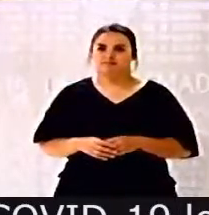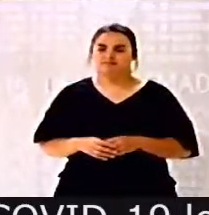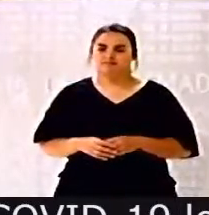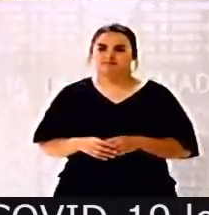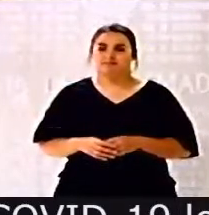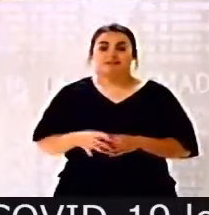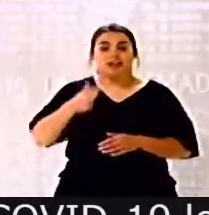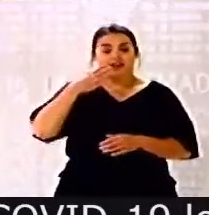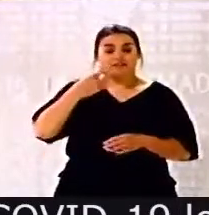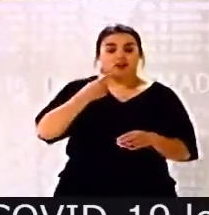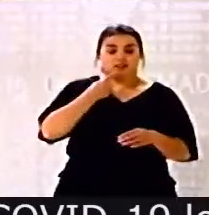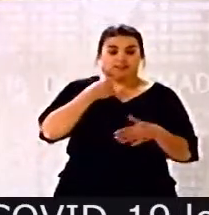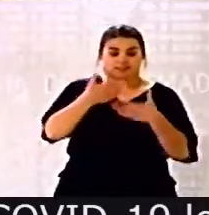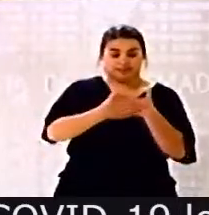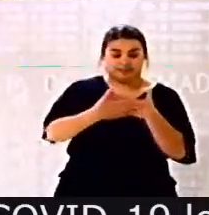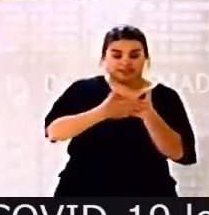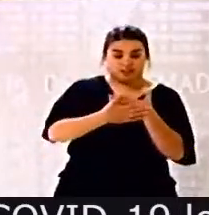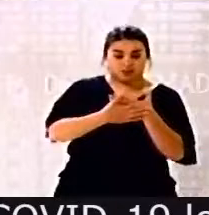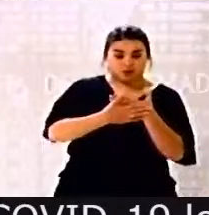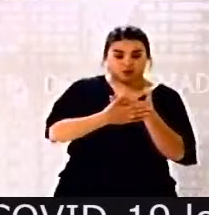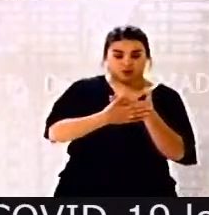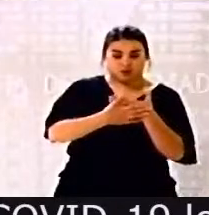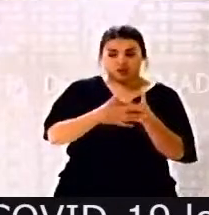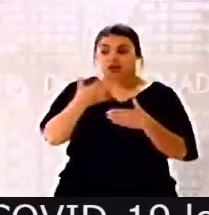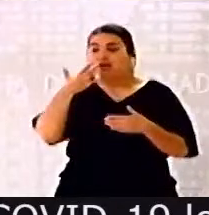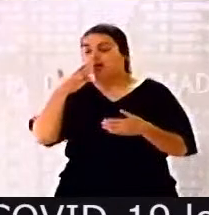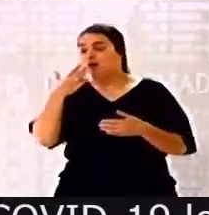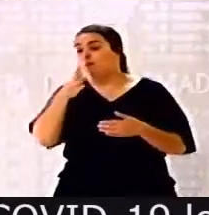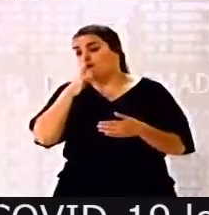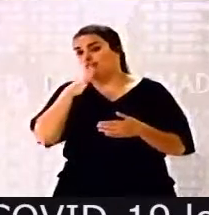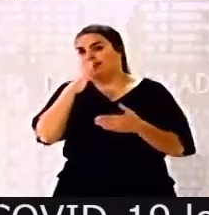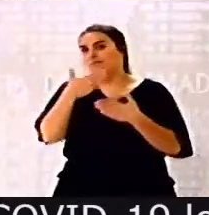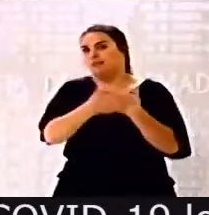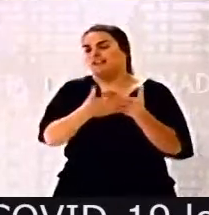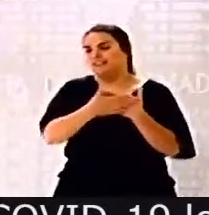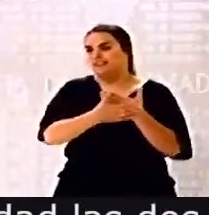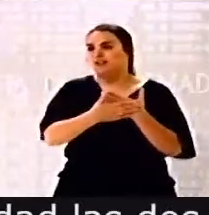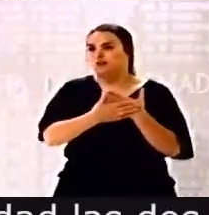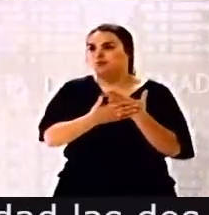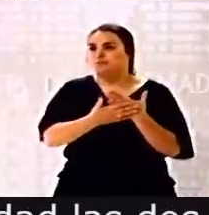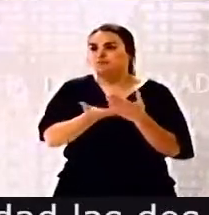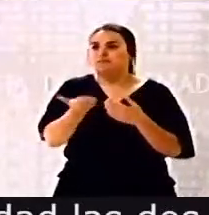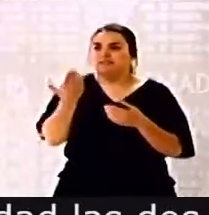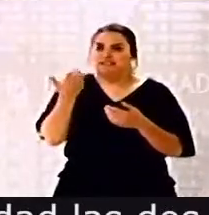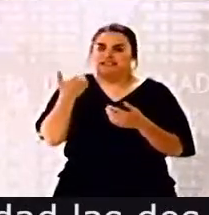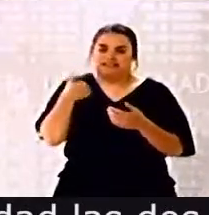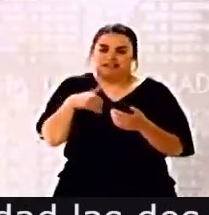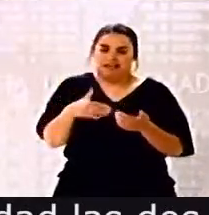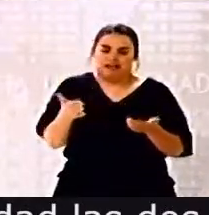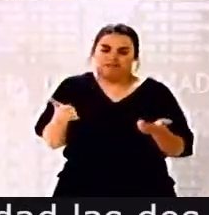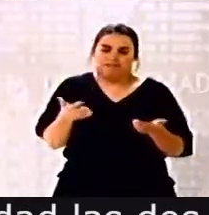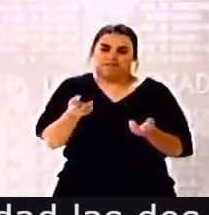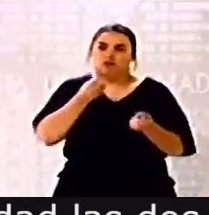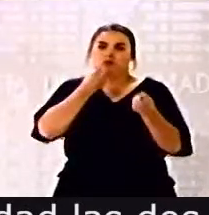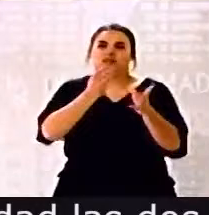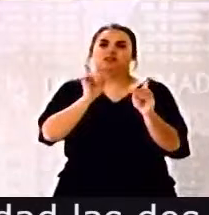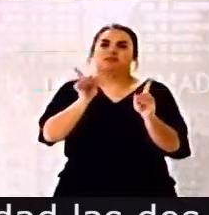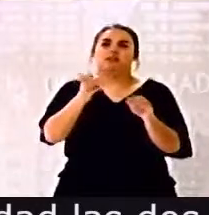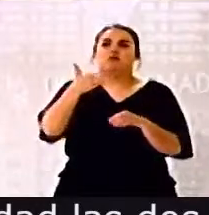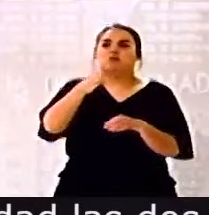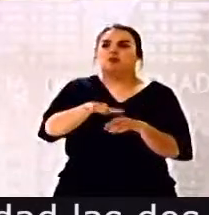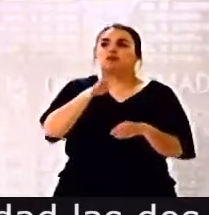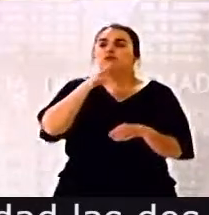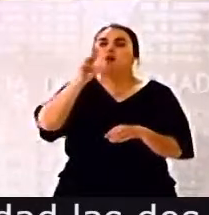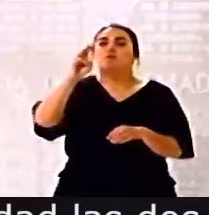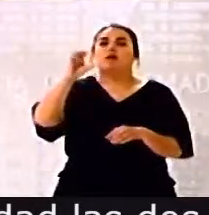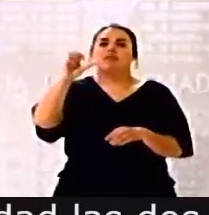Es verdad lo que dice el Ministerio, pero porque el Ministerio ya da solamente los fallecidos por